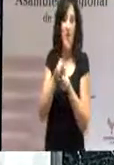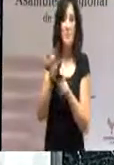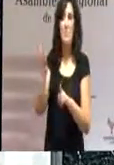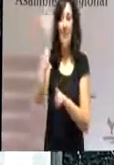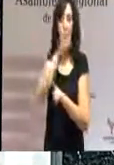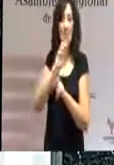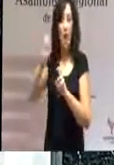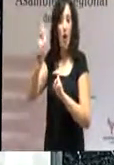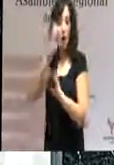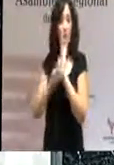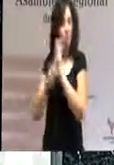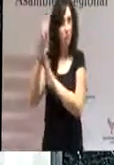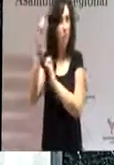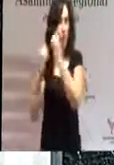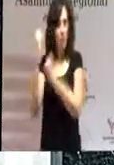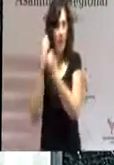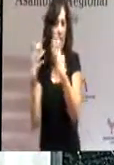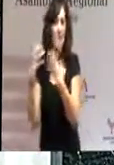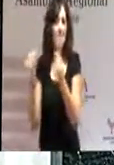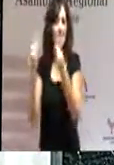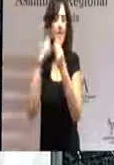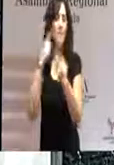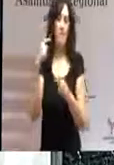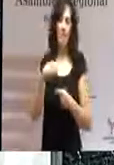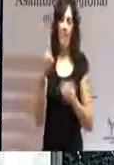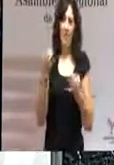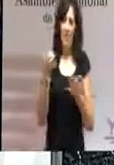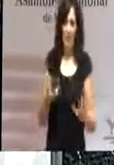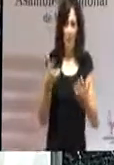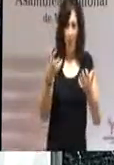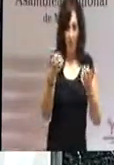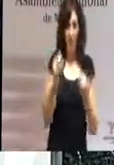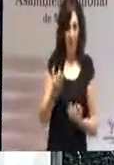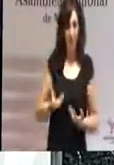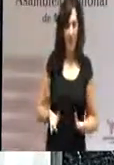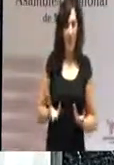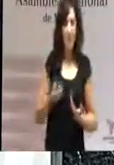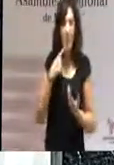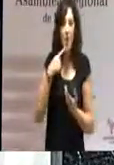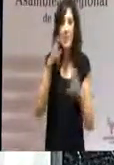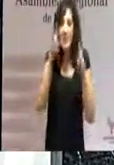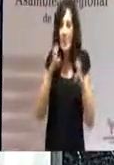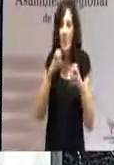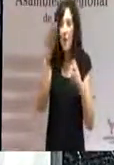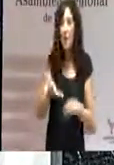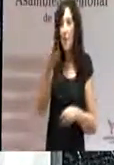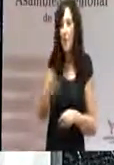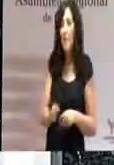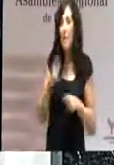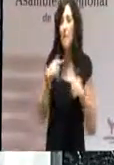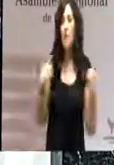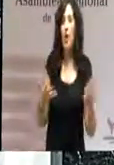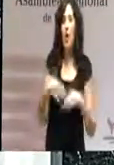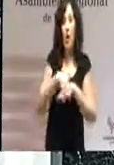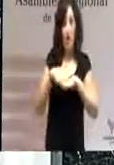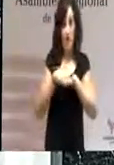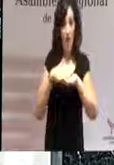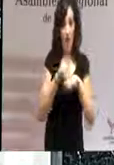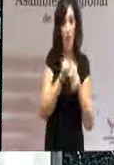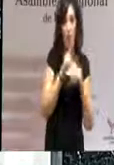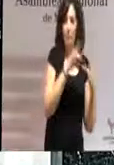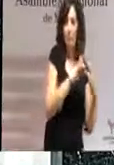desarrollados. La verdadera cuestión es si el Gobierno está sabiendo aprovechar y liderar este